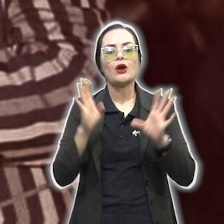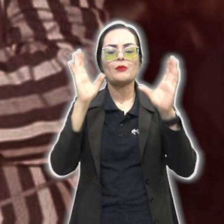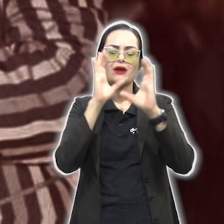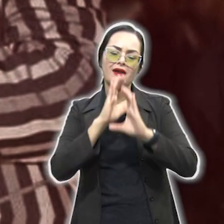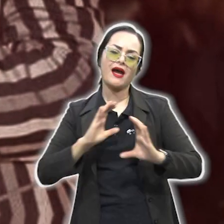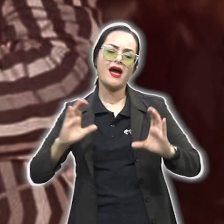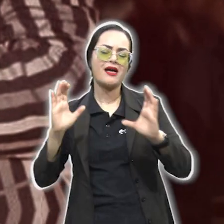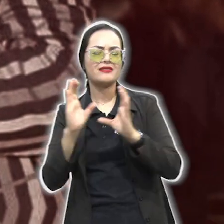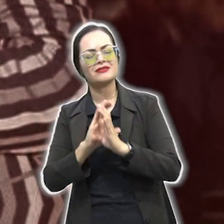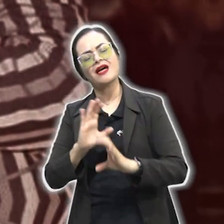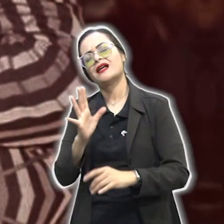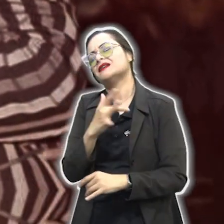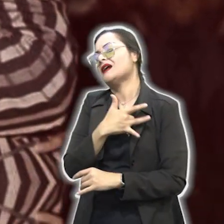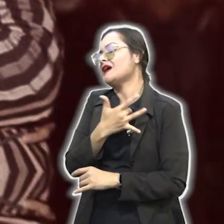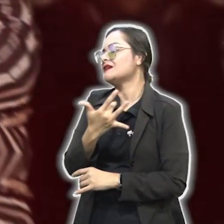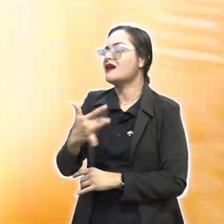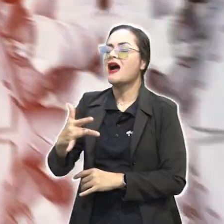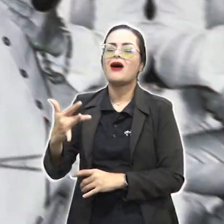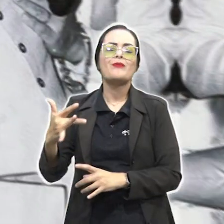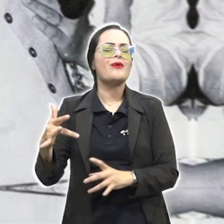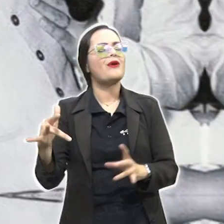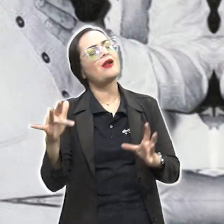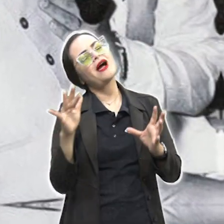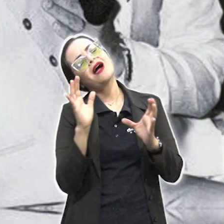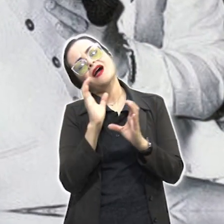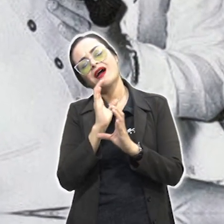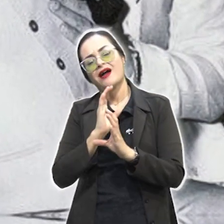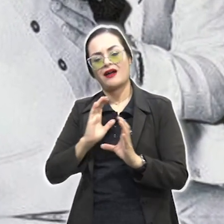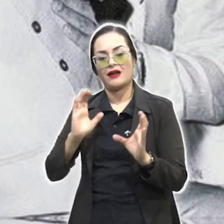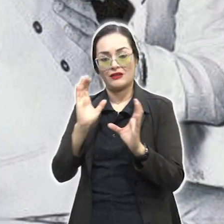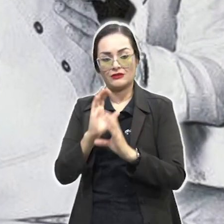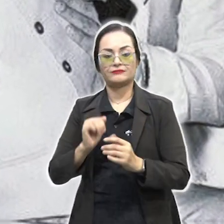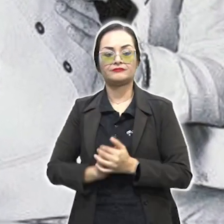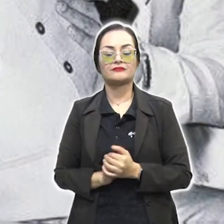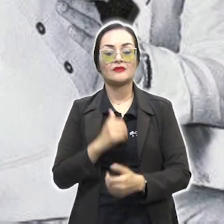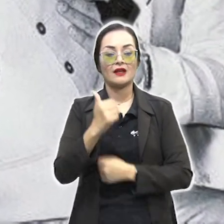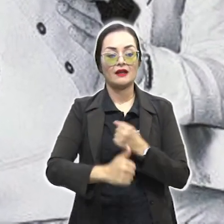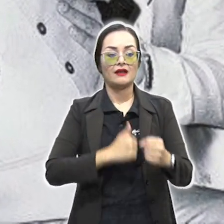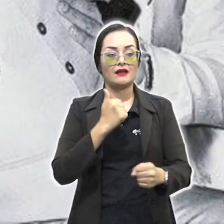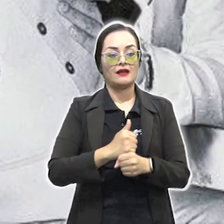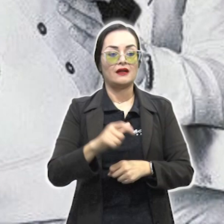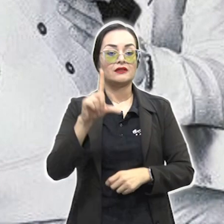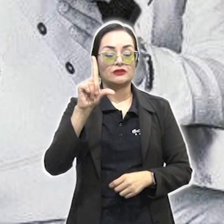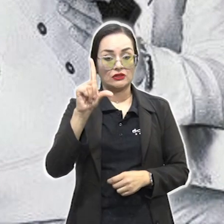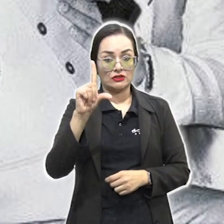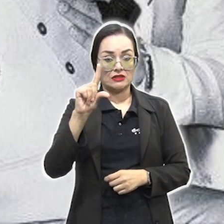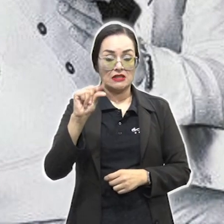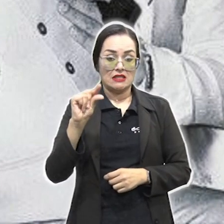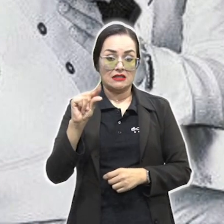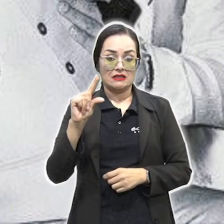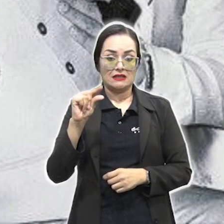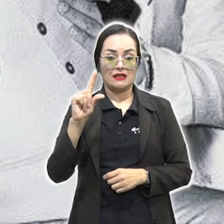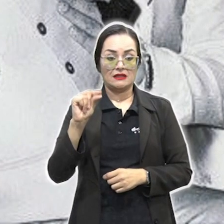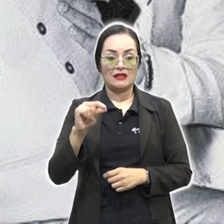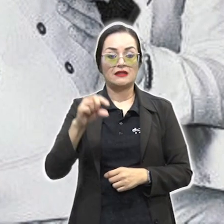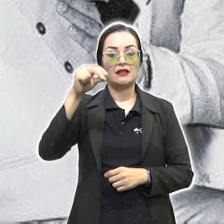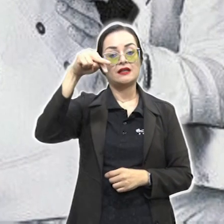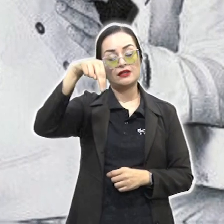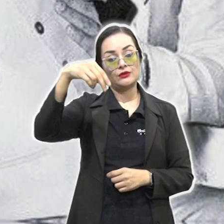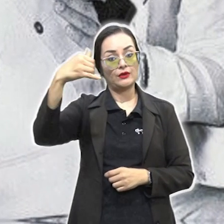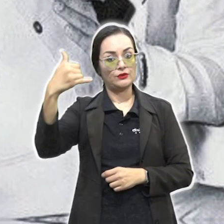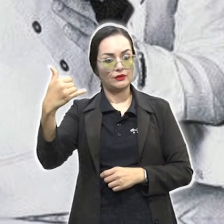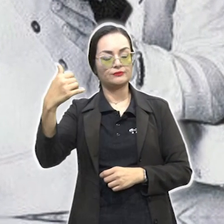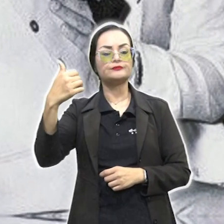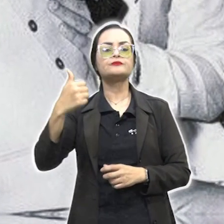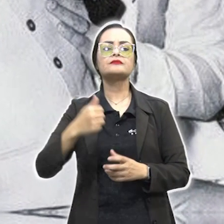baladas románticas, bolero y todo lo que concierne a la música romántica. En la década de los 70 se presentó en Nueva York, en el Madison